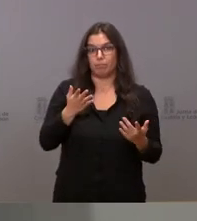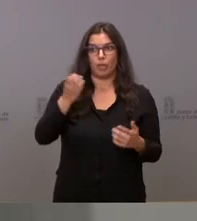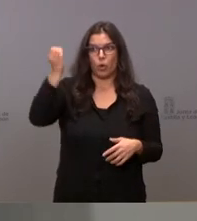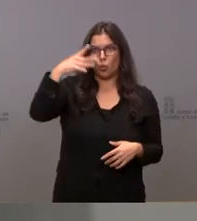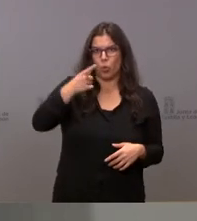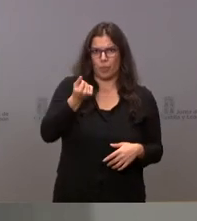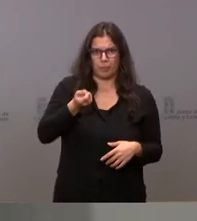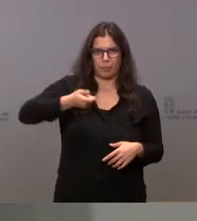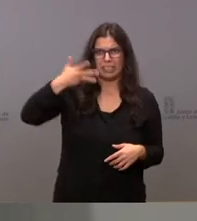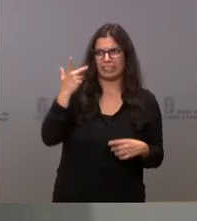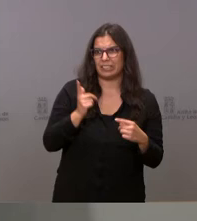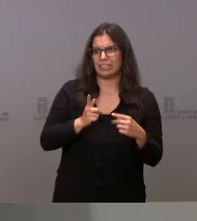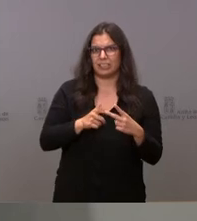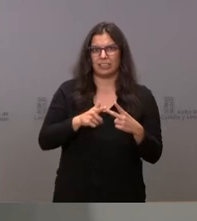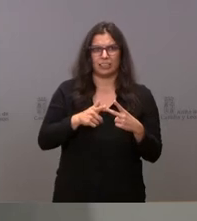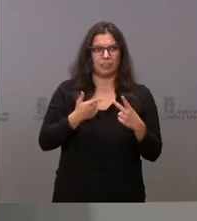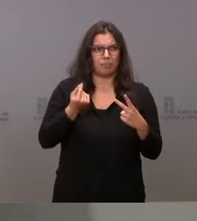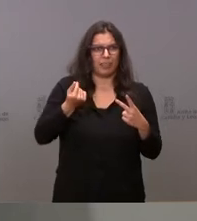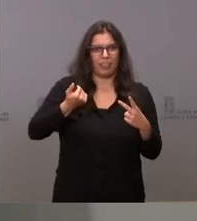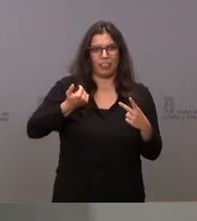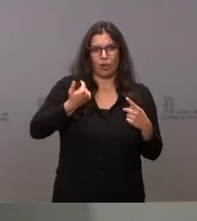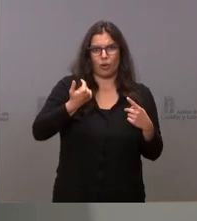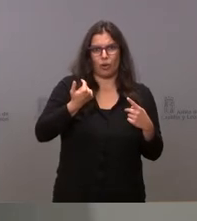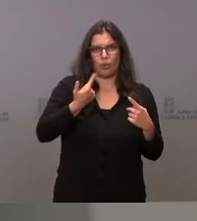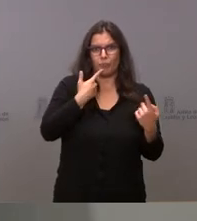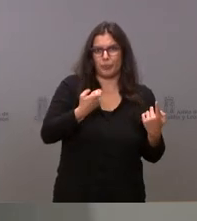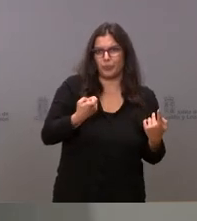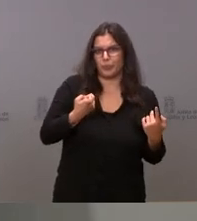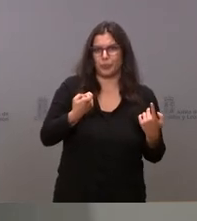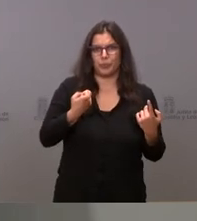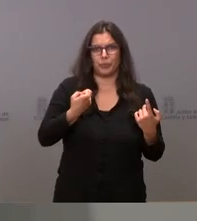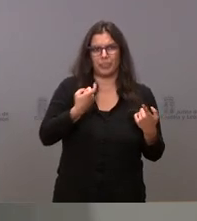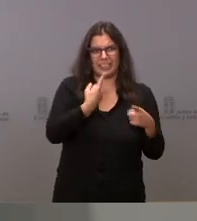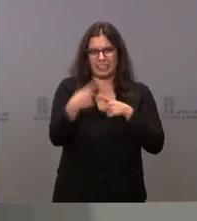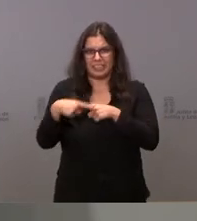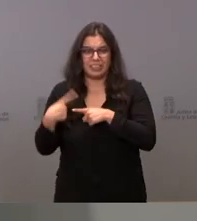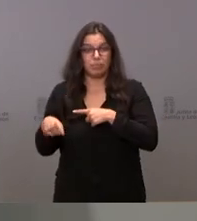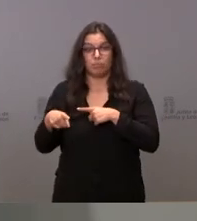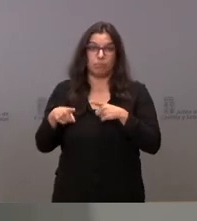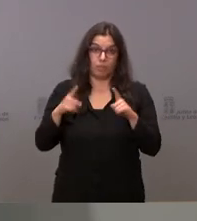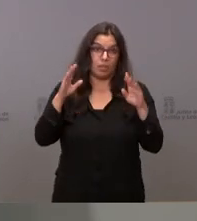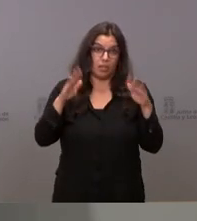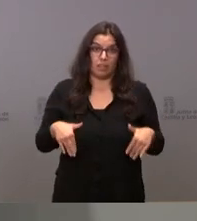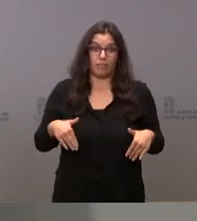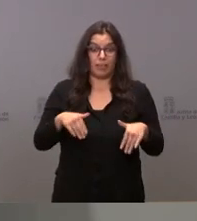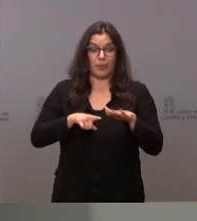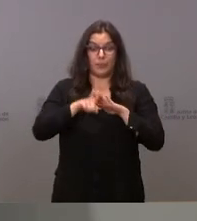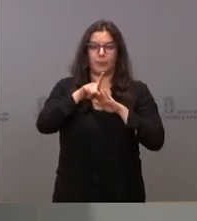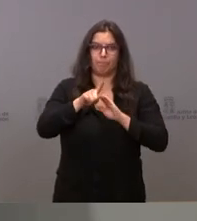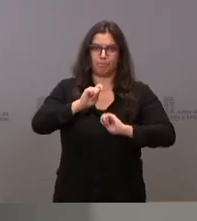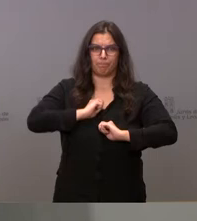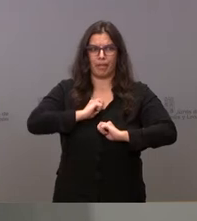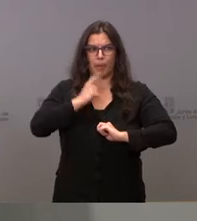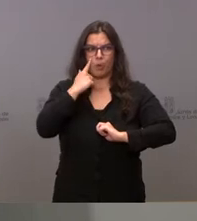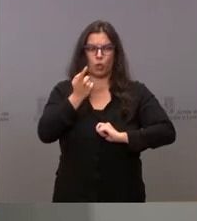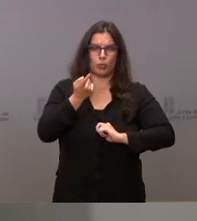y la dificultad y el elevado precio de otros suministros está poniendo la recuperación en riesgo. Todo